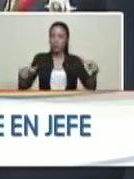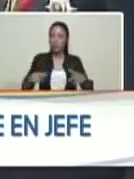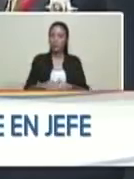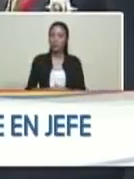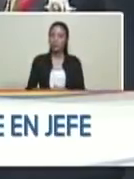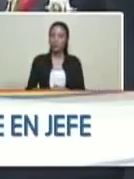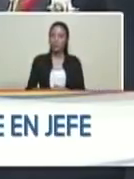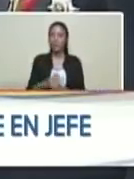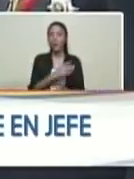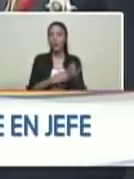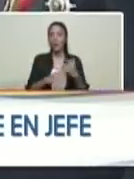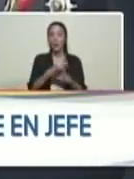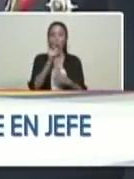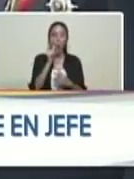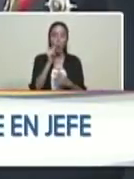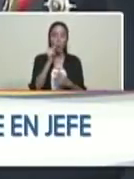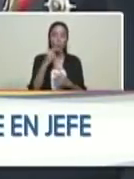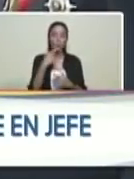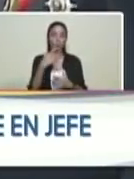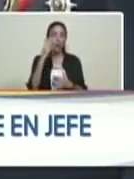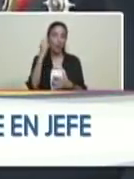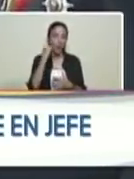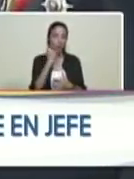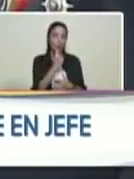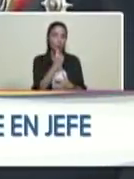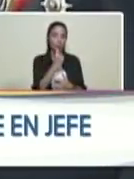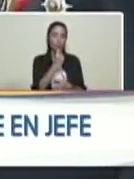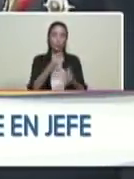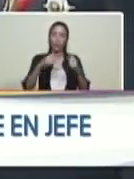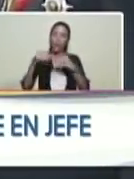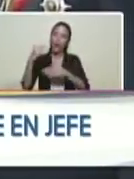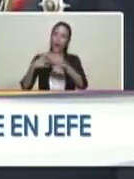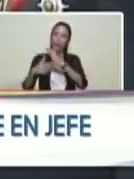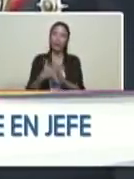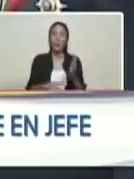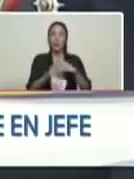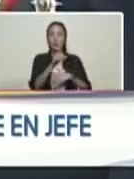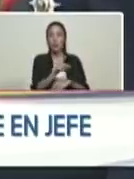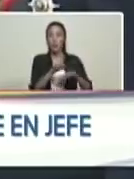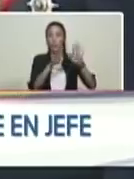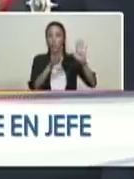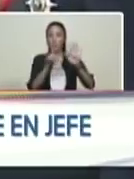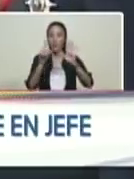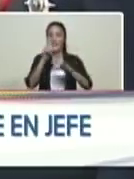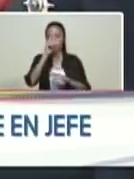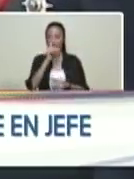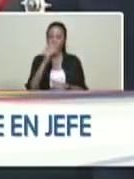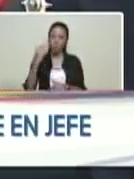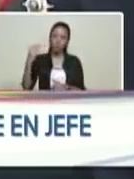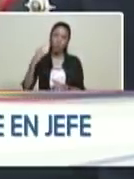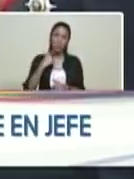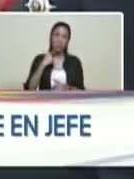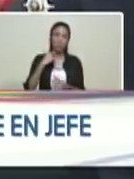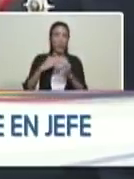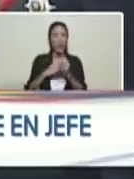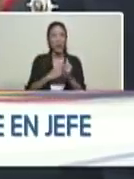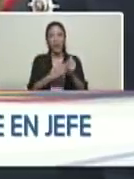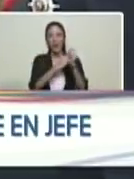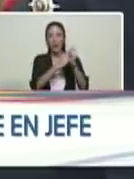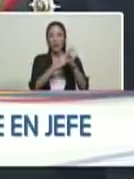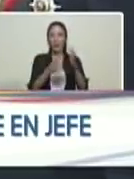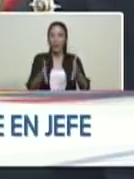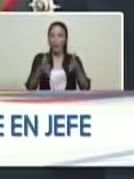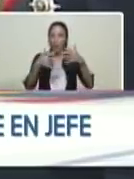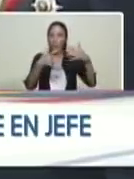antonio josé de sucre que en un día como hoy hace 196 años lideró la heroica